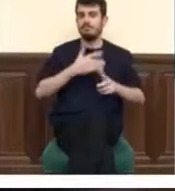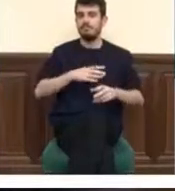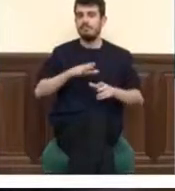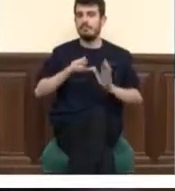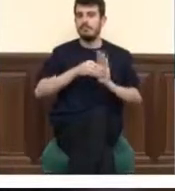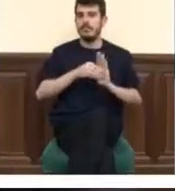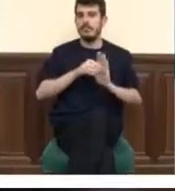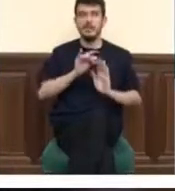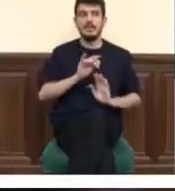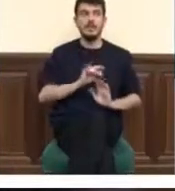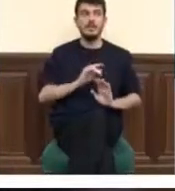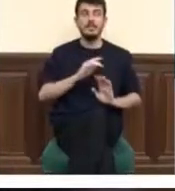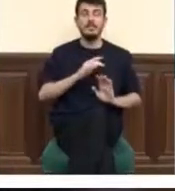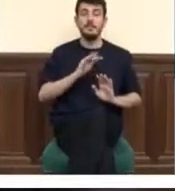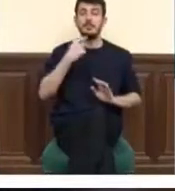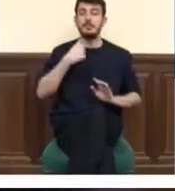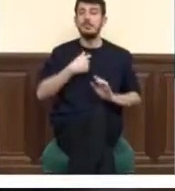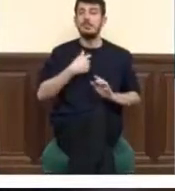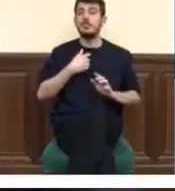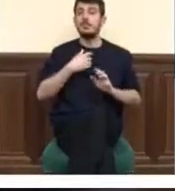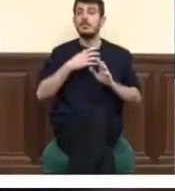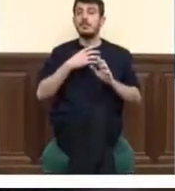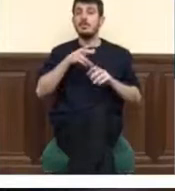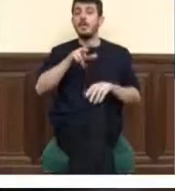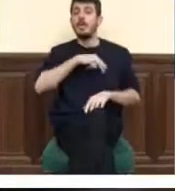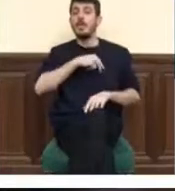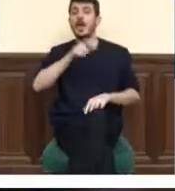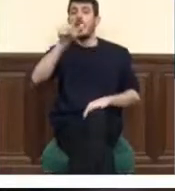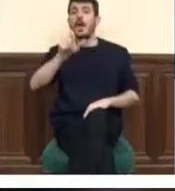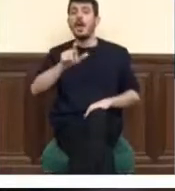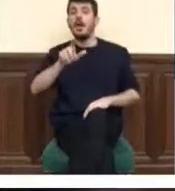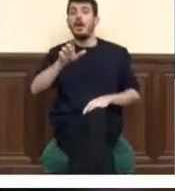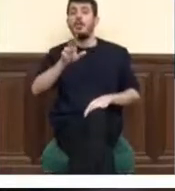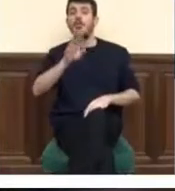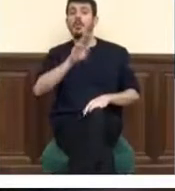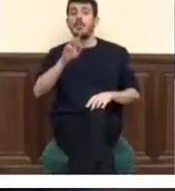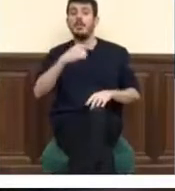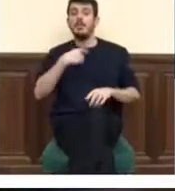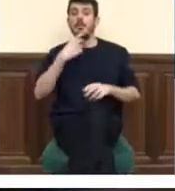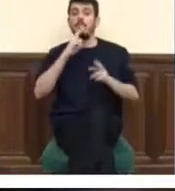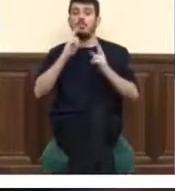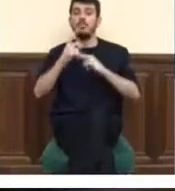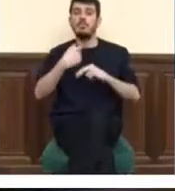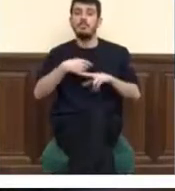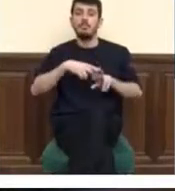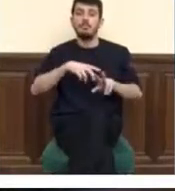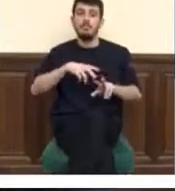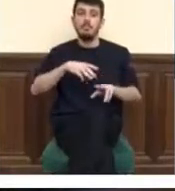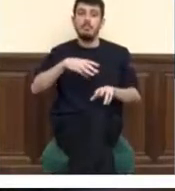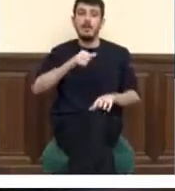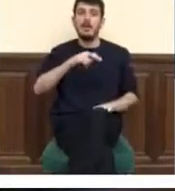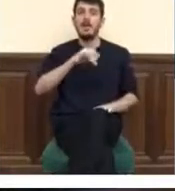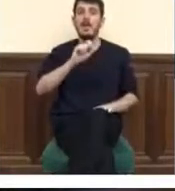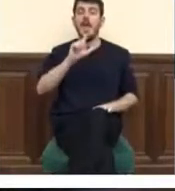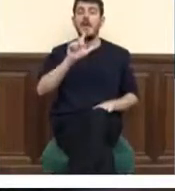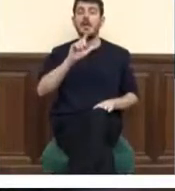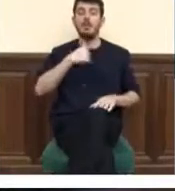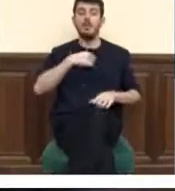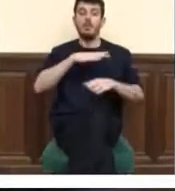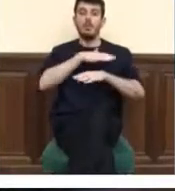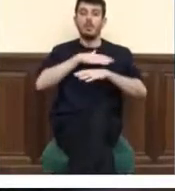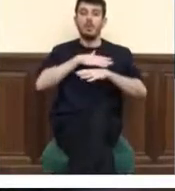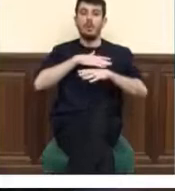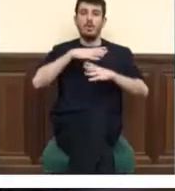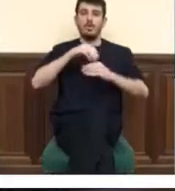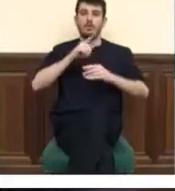Popular, decir que yo no estoy en condiciones de decirle ahora mismo cómo sería la concesión de Manial, fundamentalmente porque no estoy en el Gobierno. Entonces,